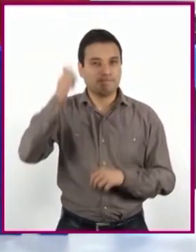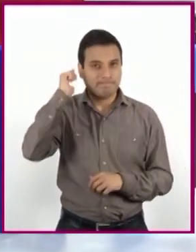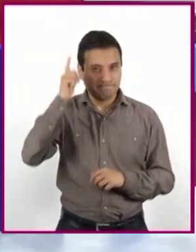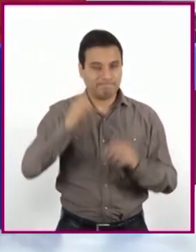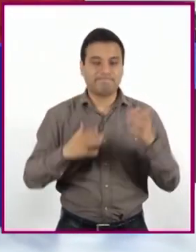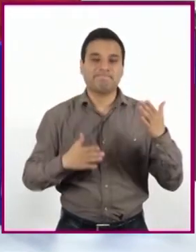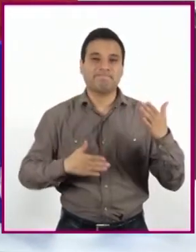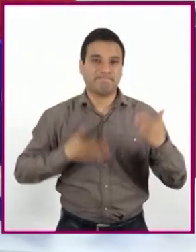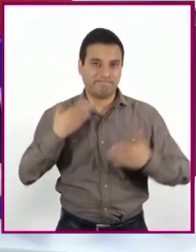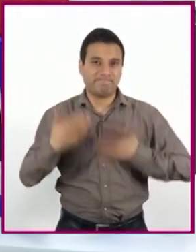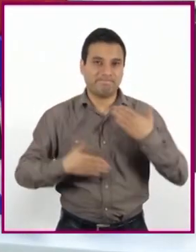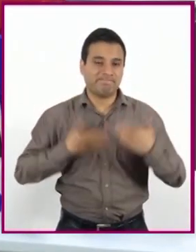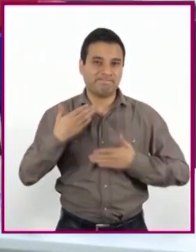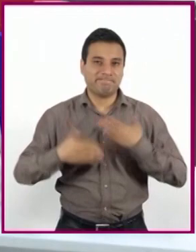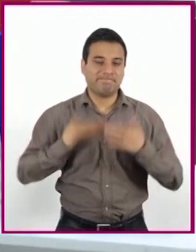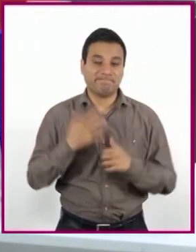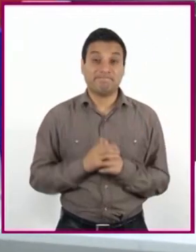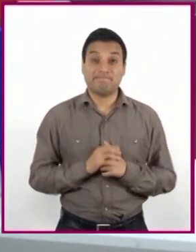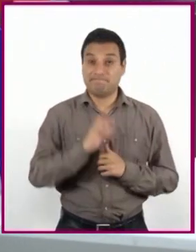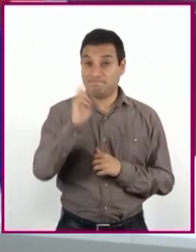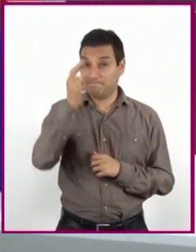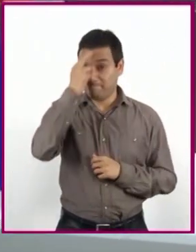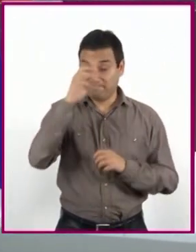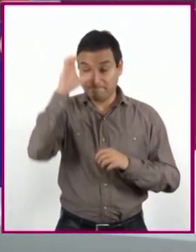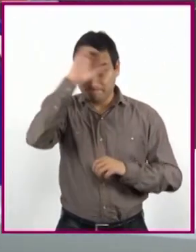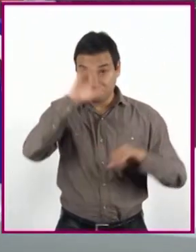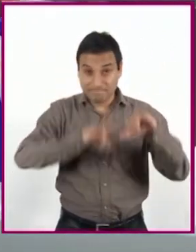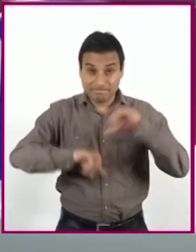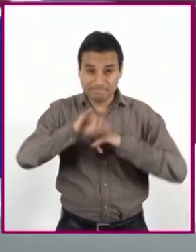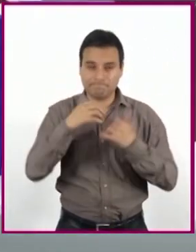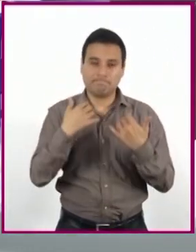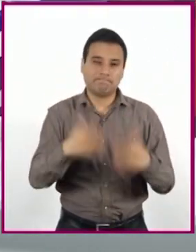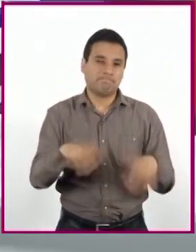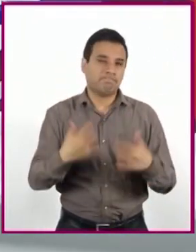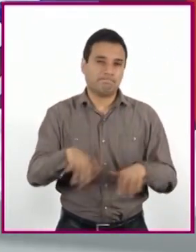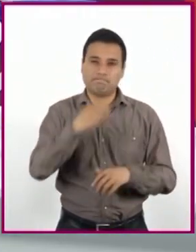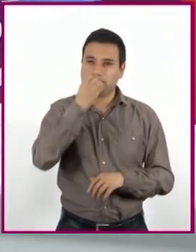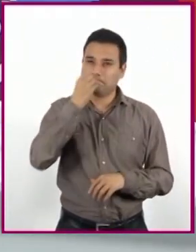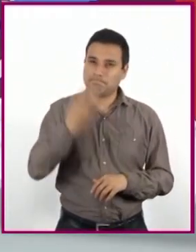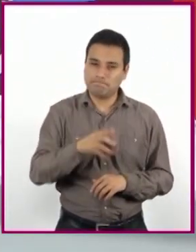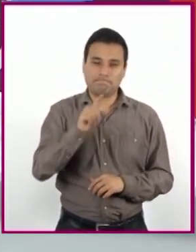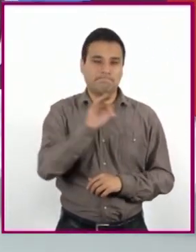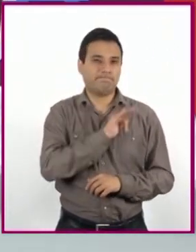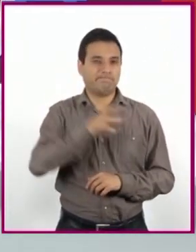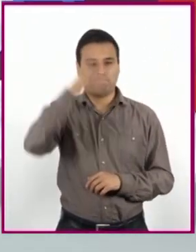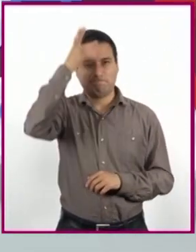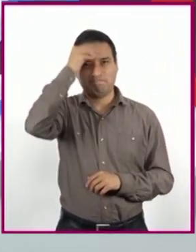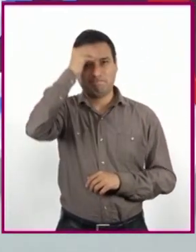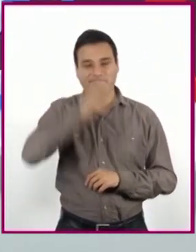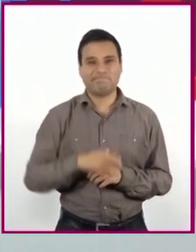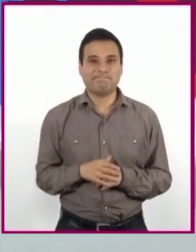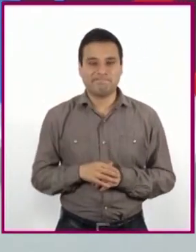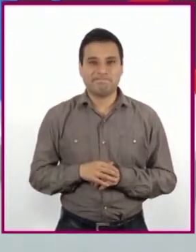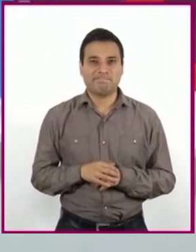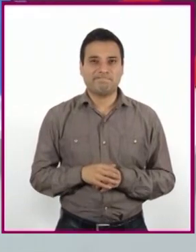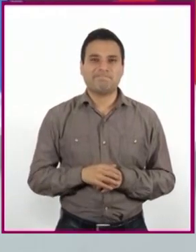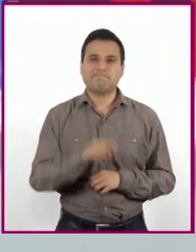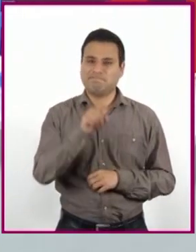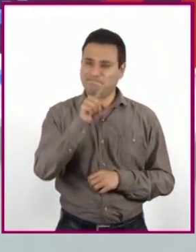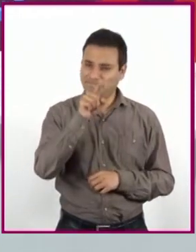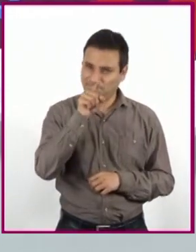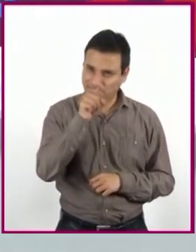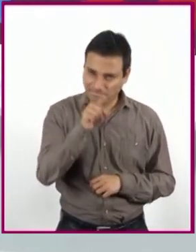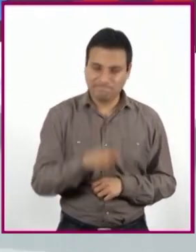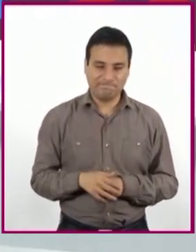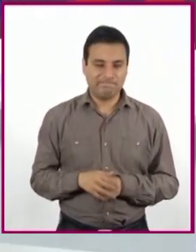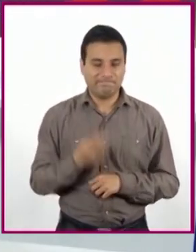divertido tanto como nosotras y recuerden que la ciencia siempre está al alcance de todas y todos, por lo que ustedes también forman